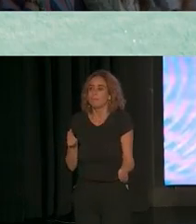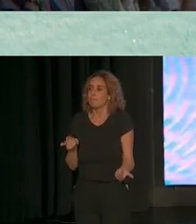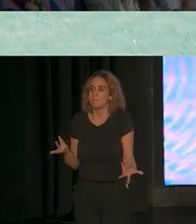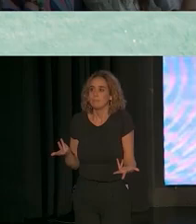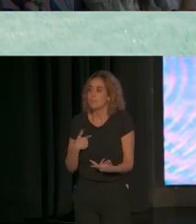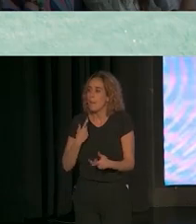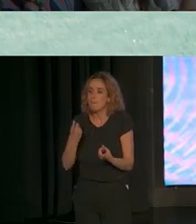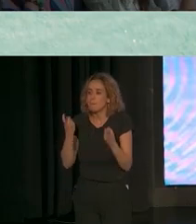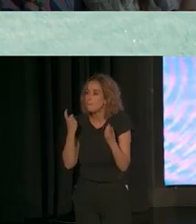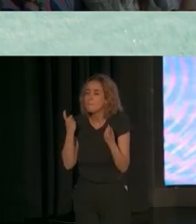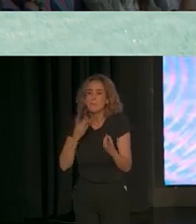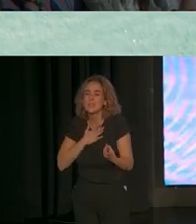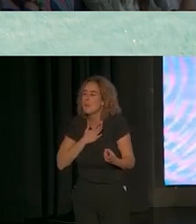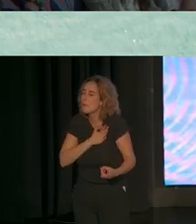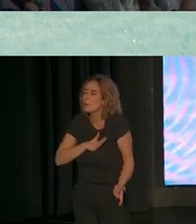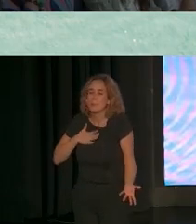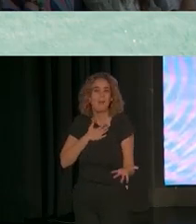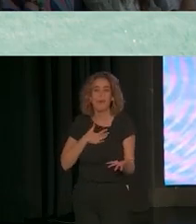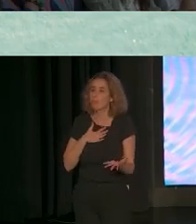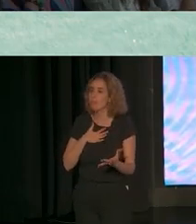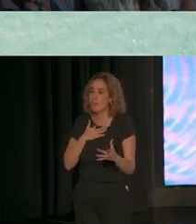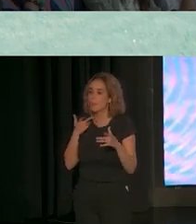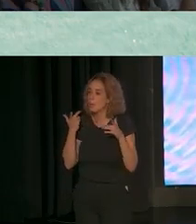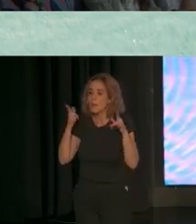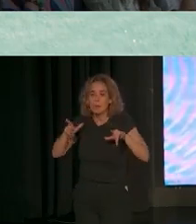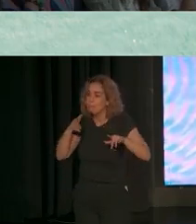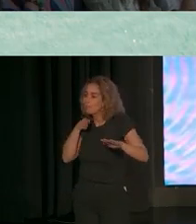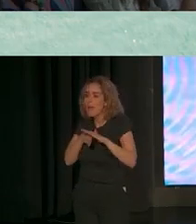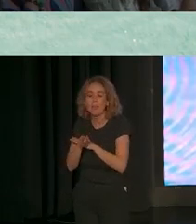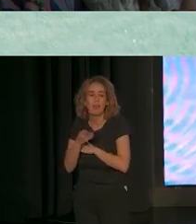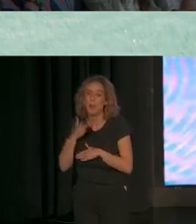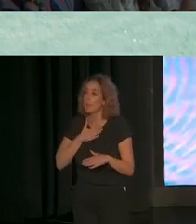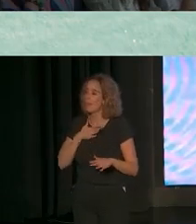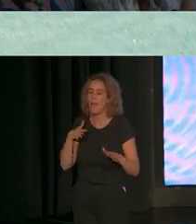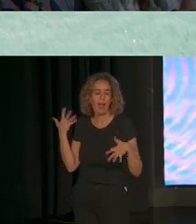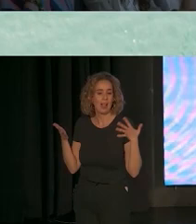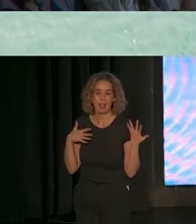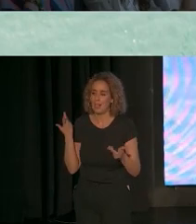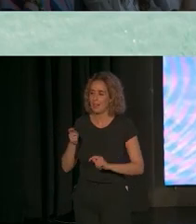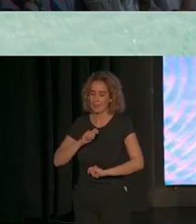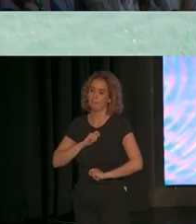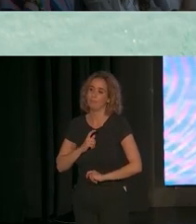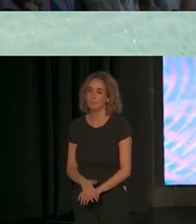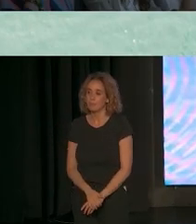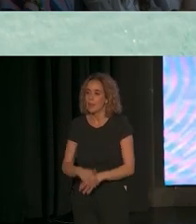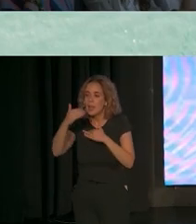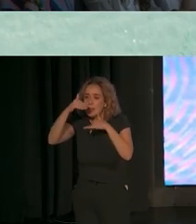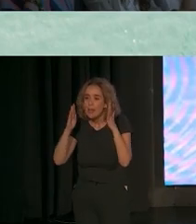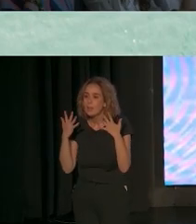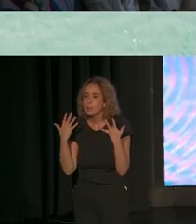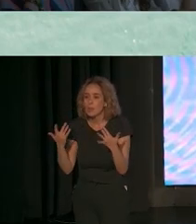Mis alumnos están encantados de entrar en este campo, eso me da mucha alegría. La atención temprana es